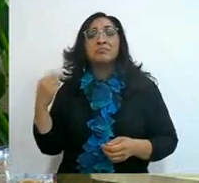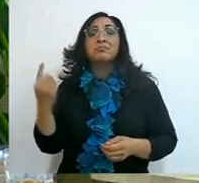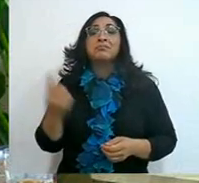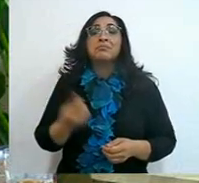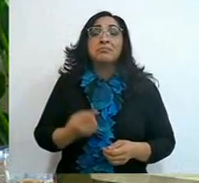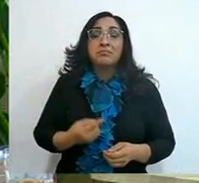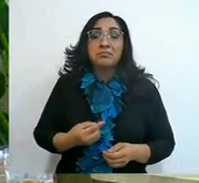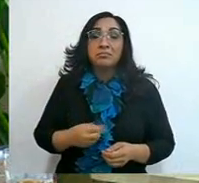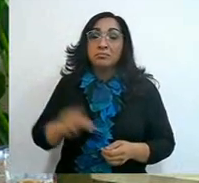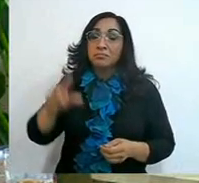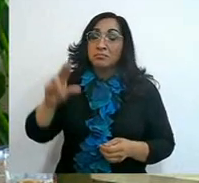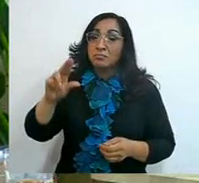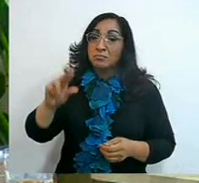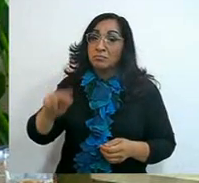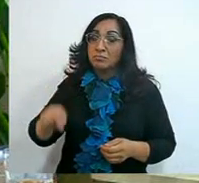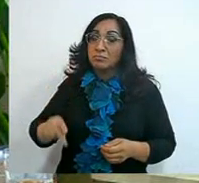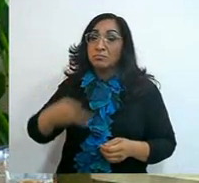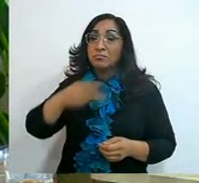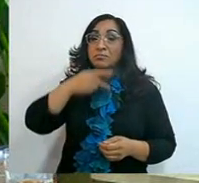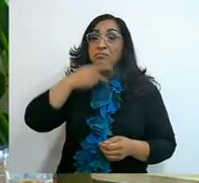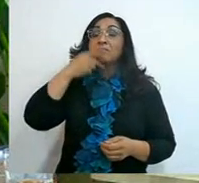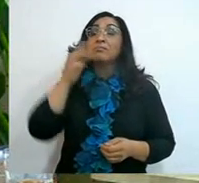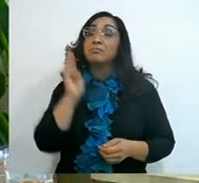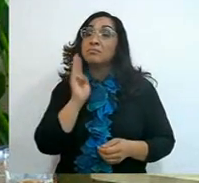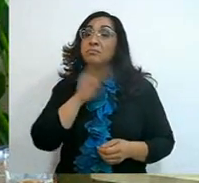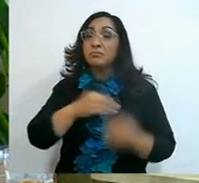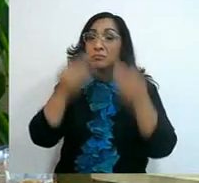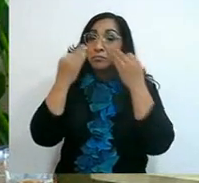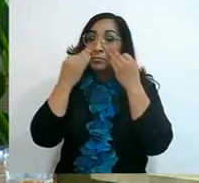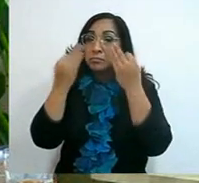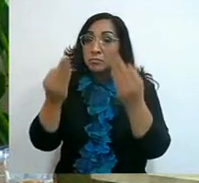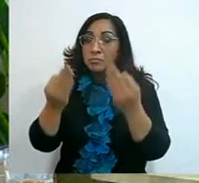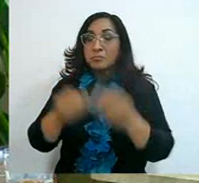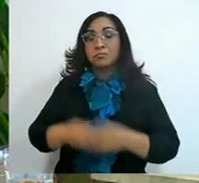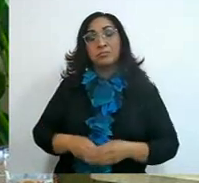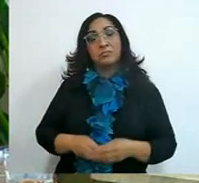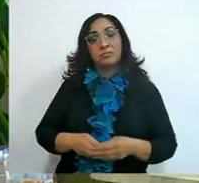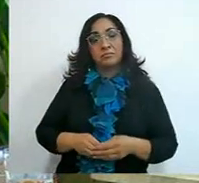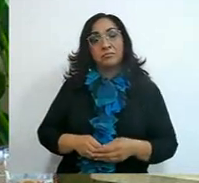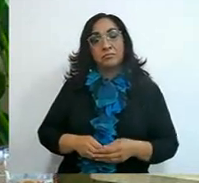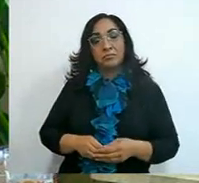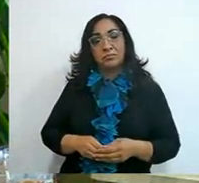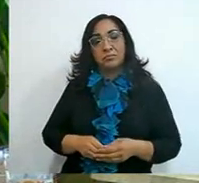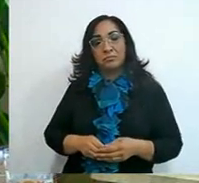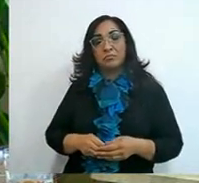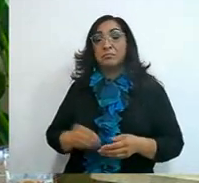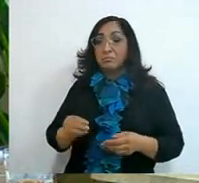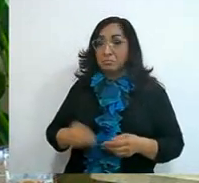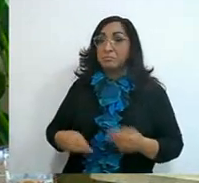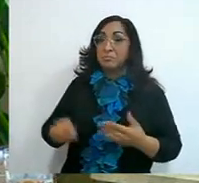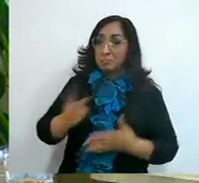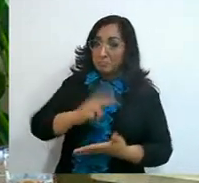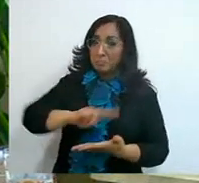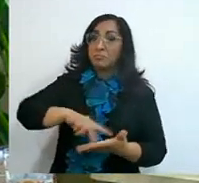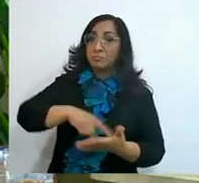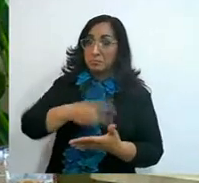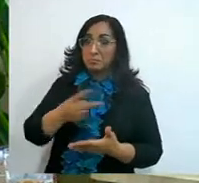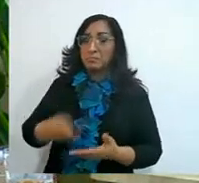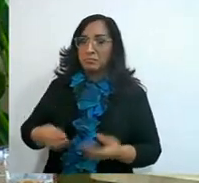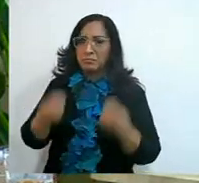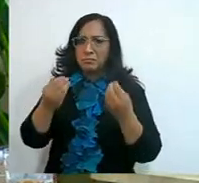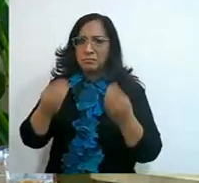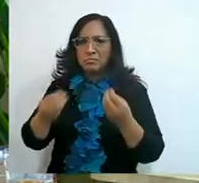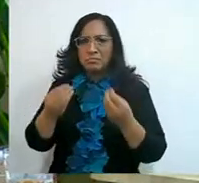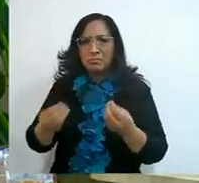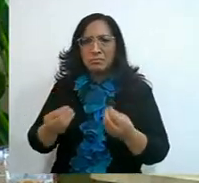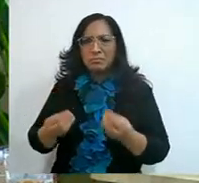es no dirás falso testimonio. Y vamos a adentrarnos en el mandamiento que es